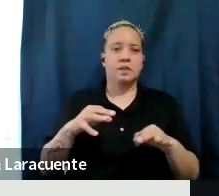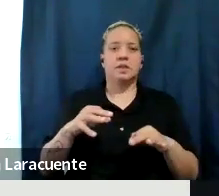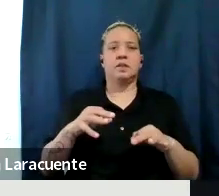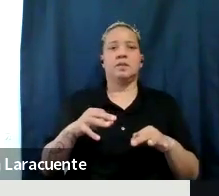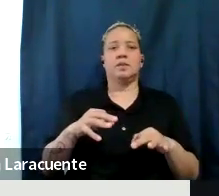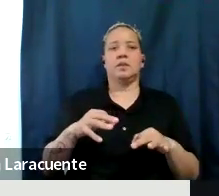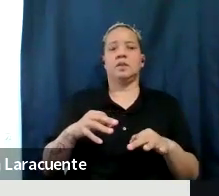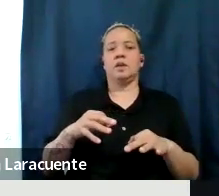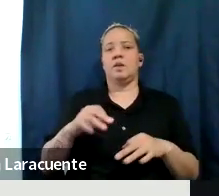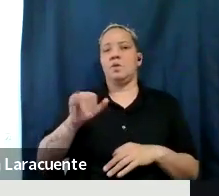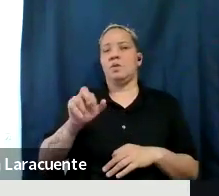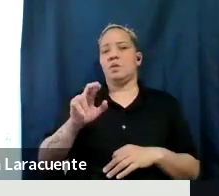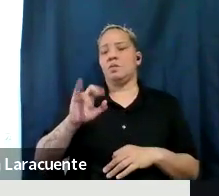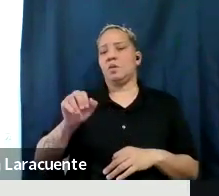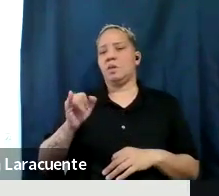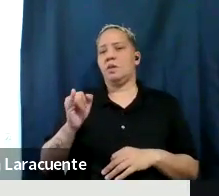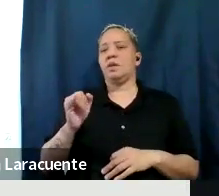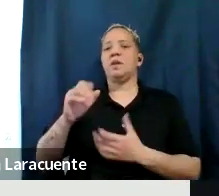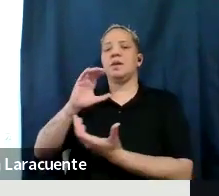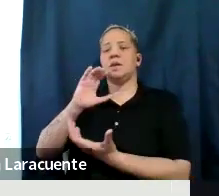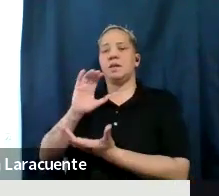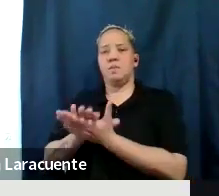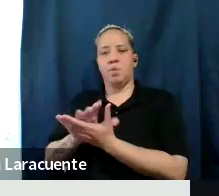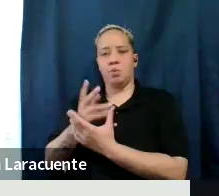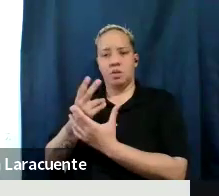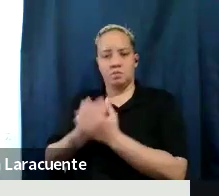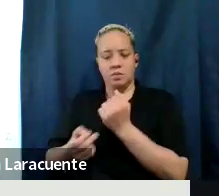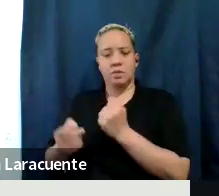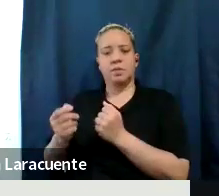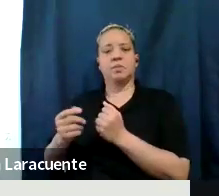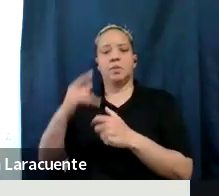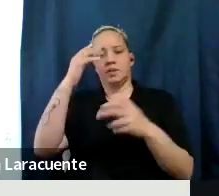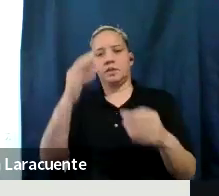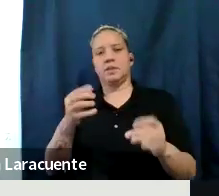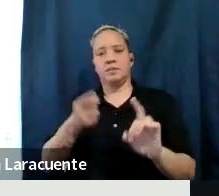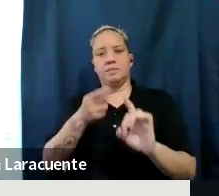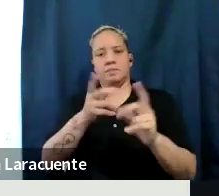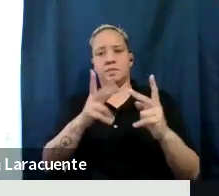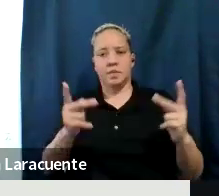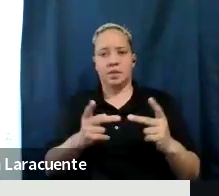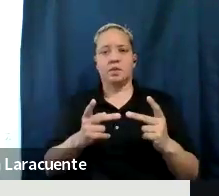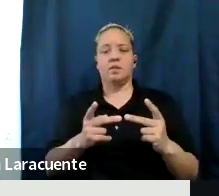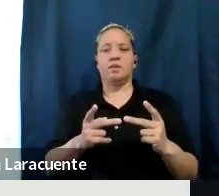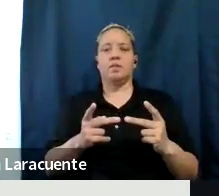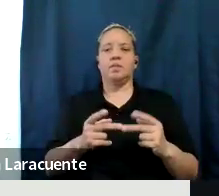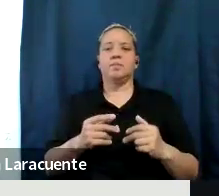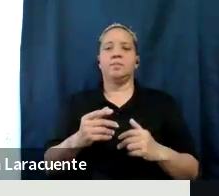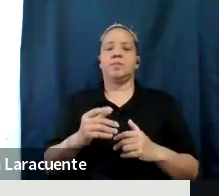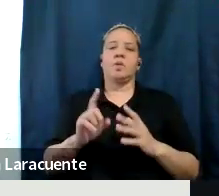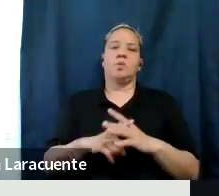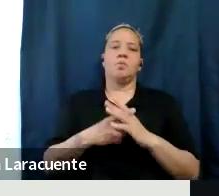escogen Puerto Rico como destino primero de su, en fin, de su viaje inicial fuera de